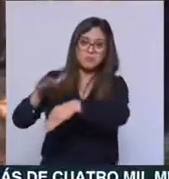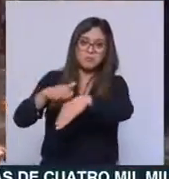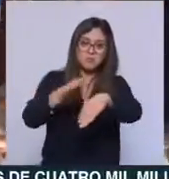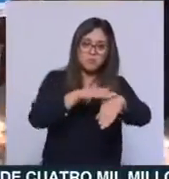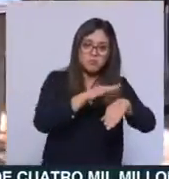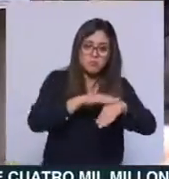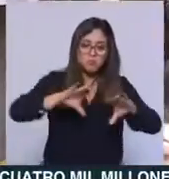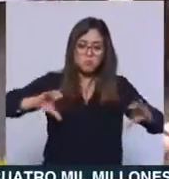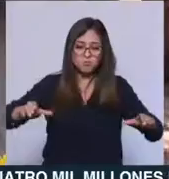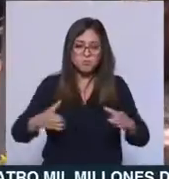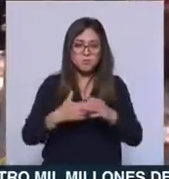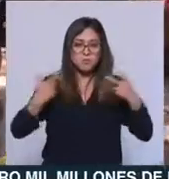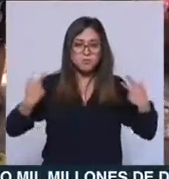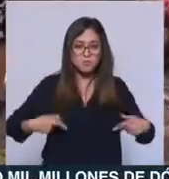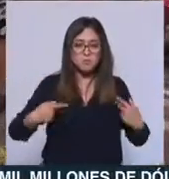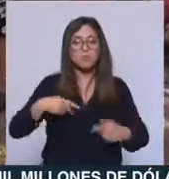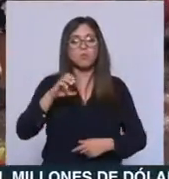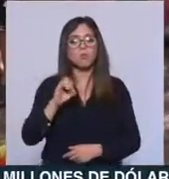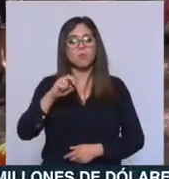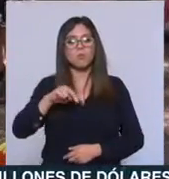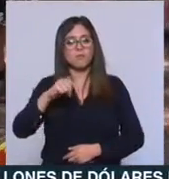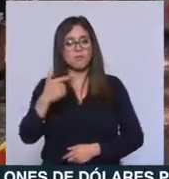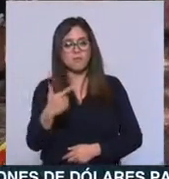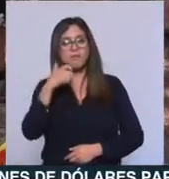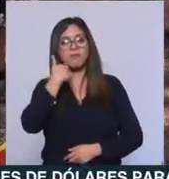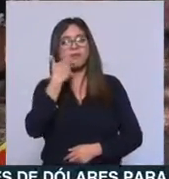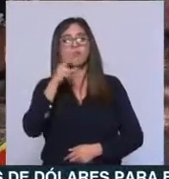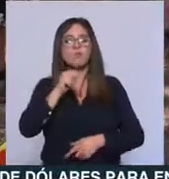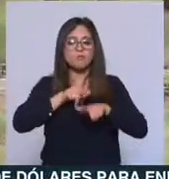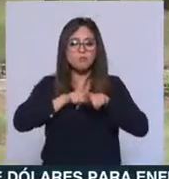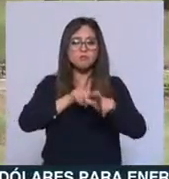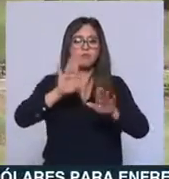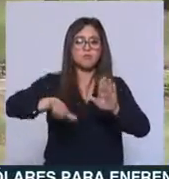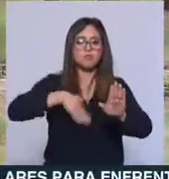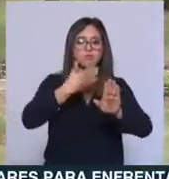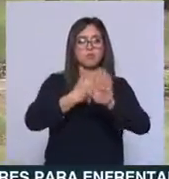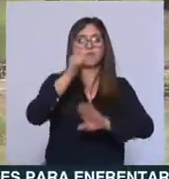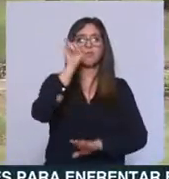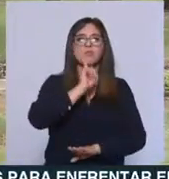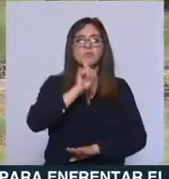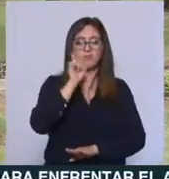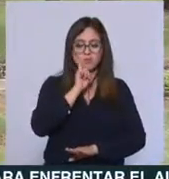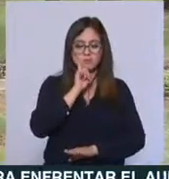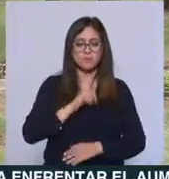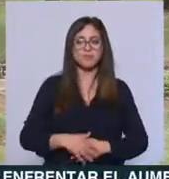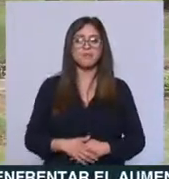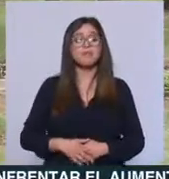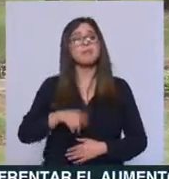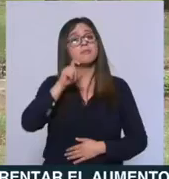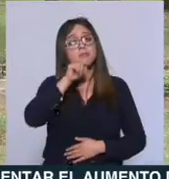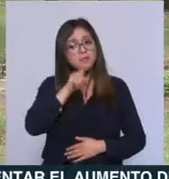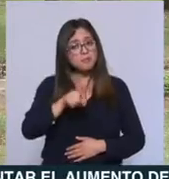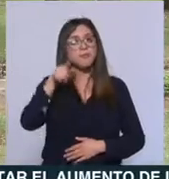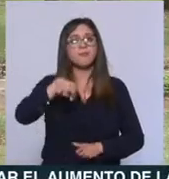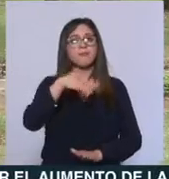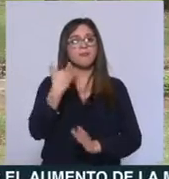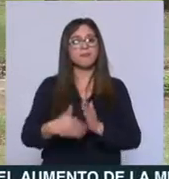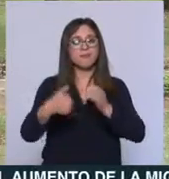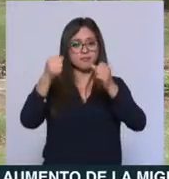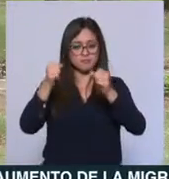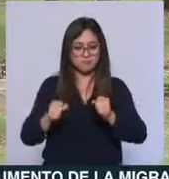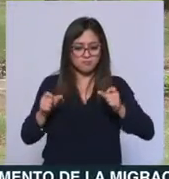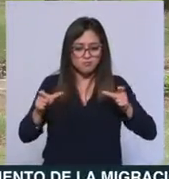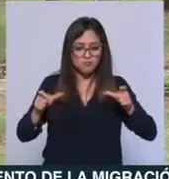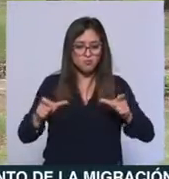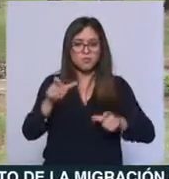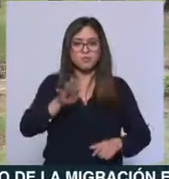y organizaciones que buscan erradicar la violencia de género. Asimismo, ante la inseguridad registrada en las inmediaciones